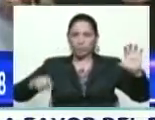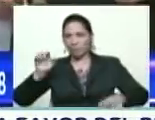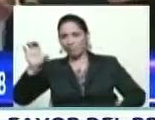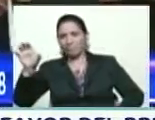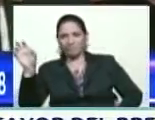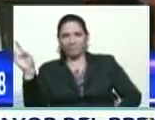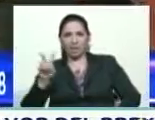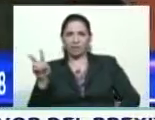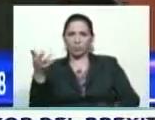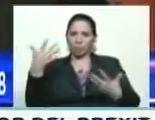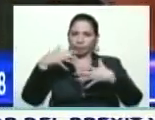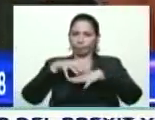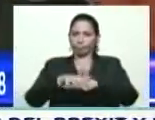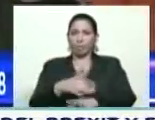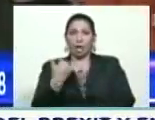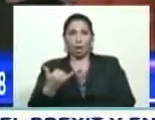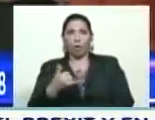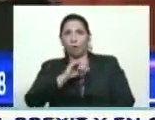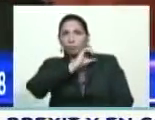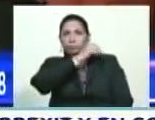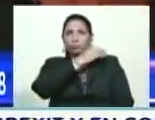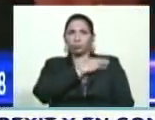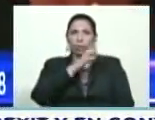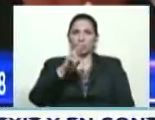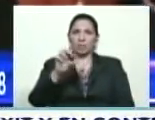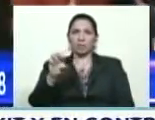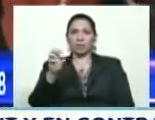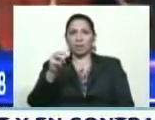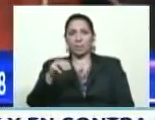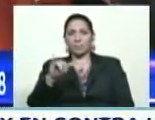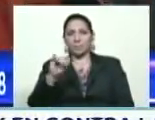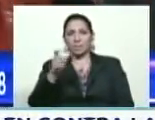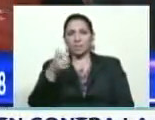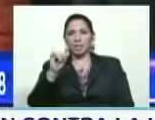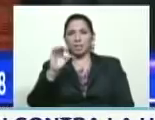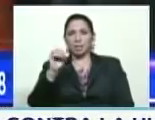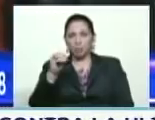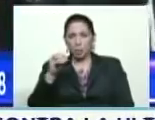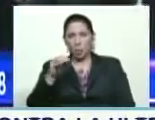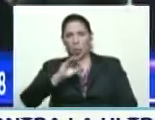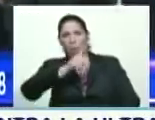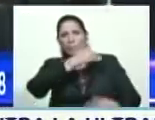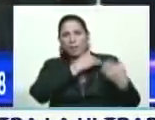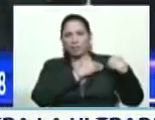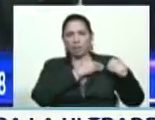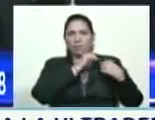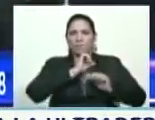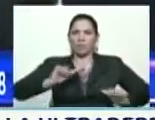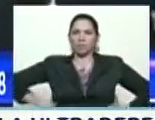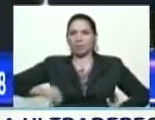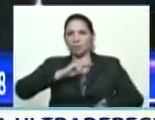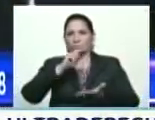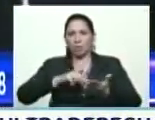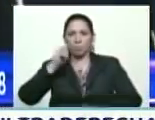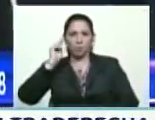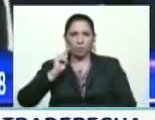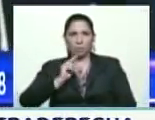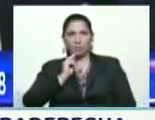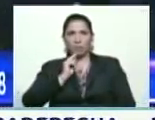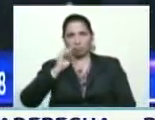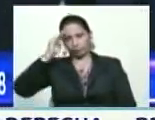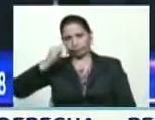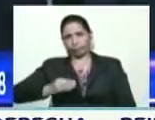encuentra el almirante en jefe Remigio Ceballos, comandante estratégico operacional de la Fuerza Armada Nacional Bolivariana,